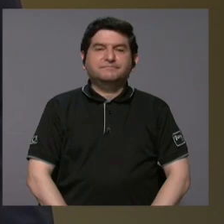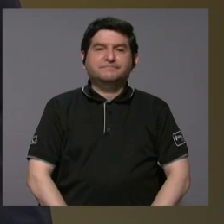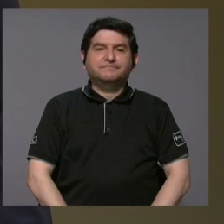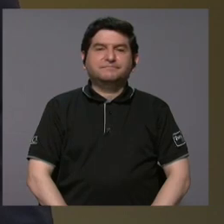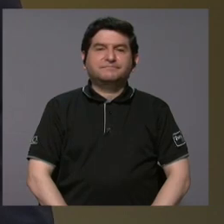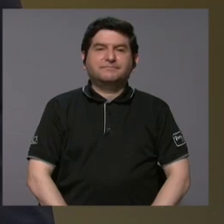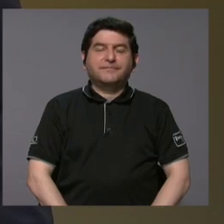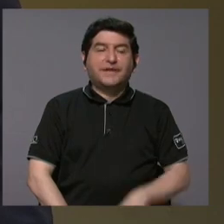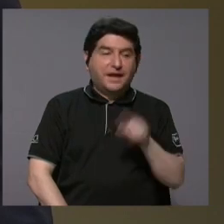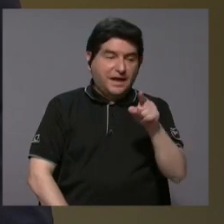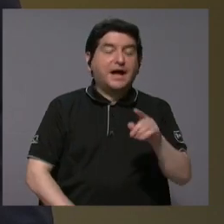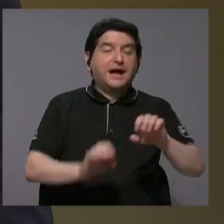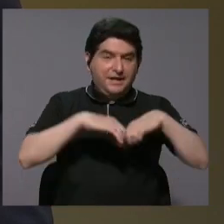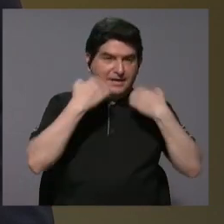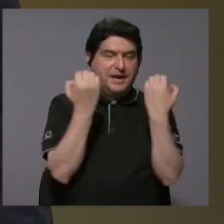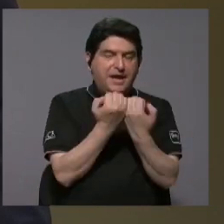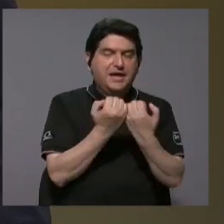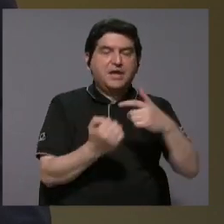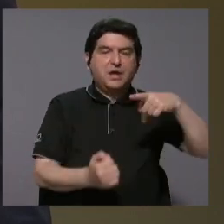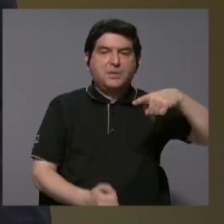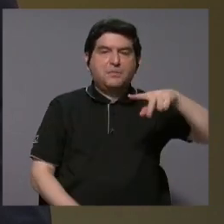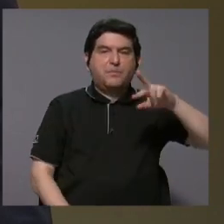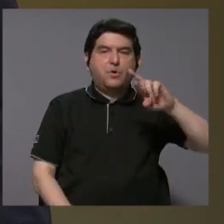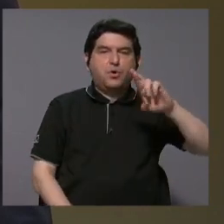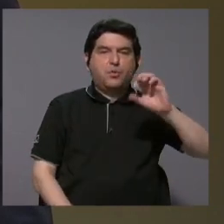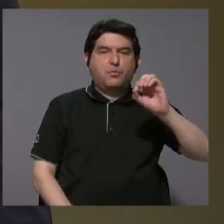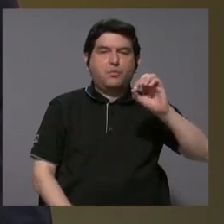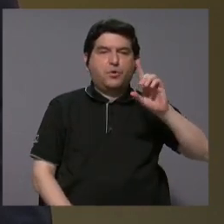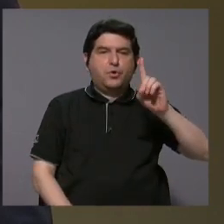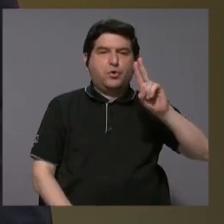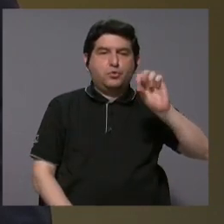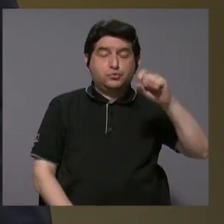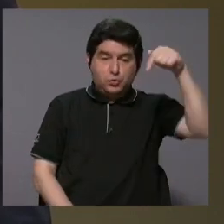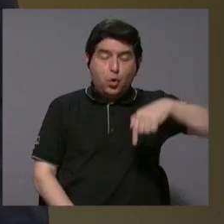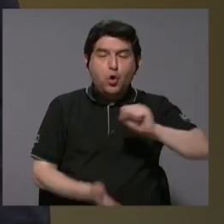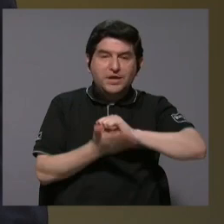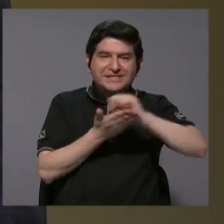con el equipo de Produce, ¿verdad? Hoy estábamos en Santo Domingo.